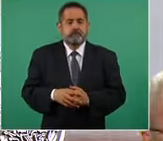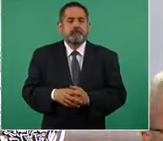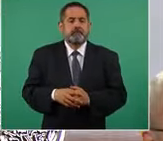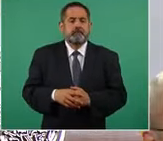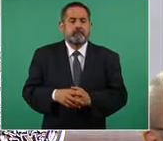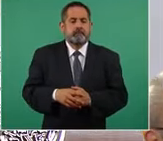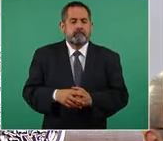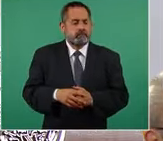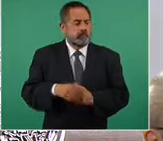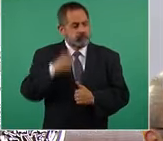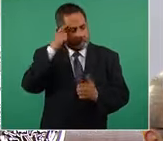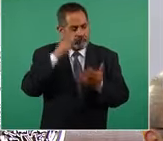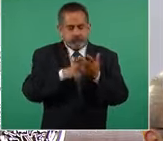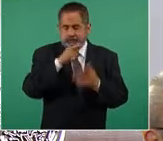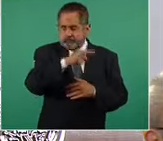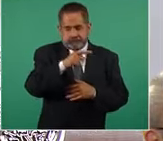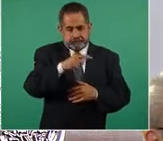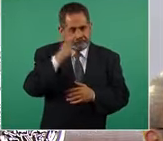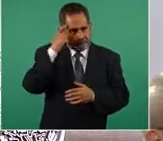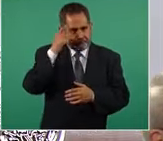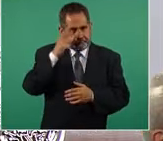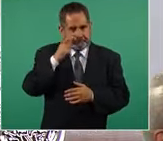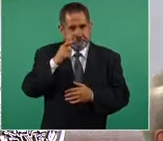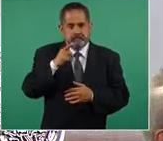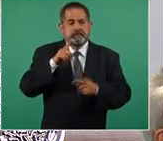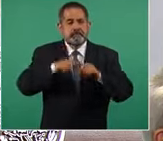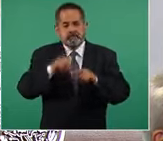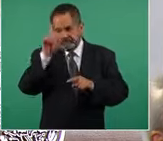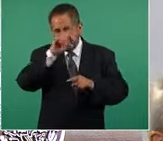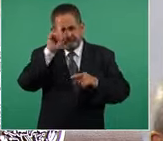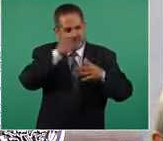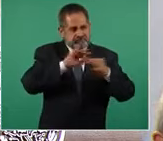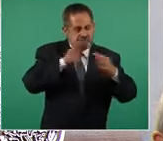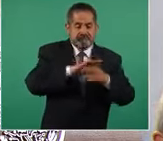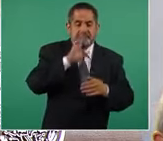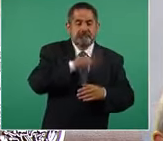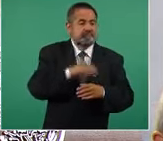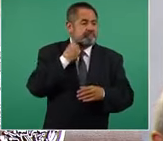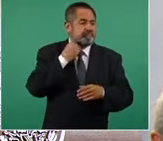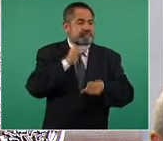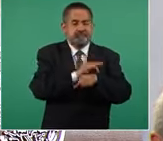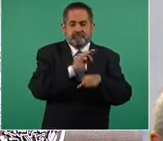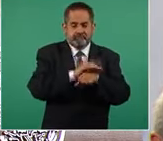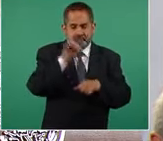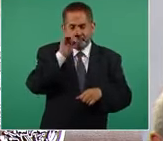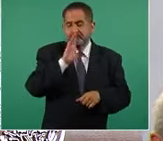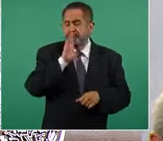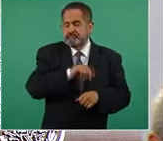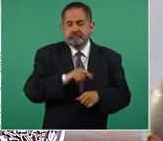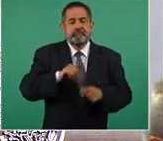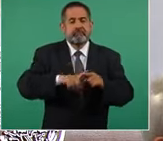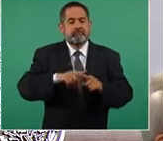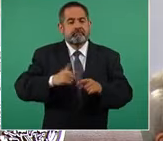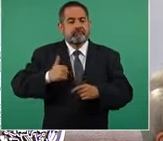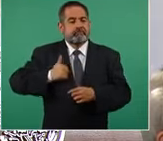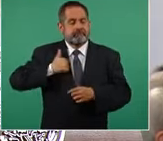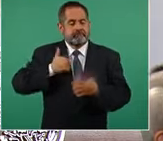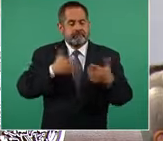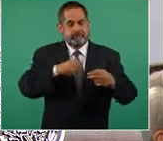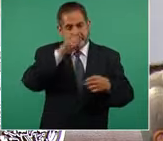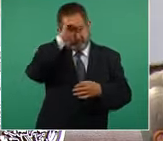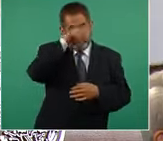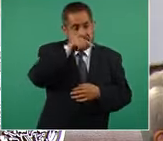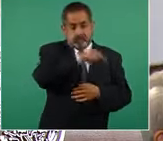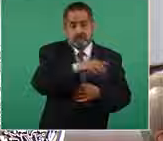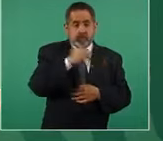Yo creo que están mal asesorados. Es una empresa canadiense y quieren